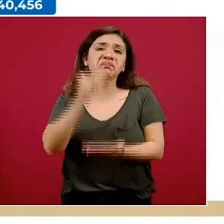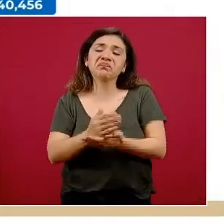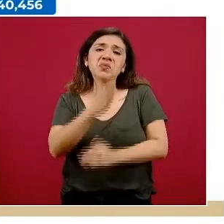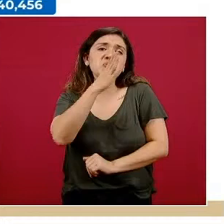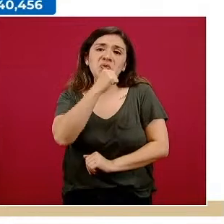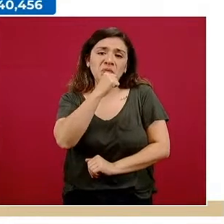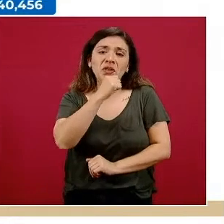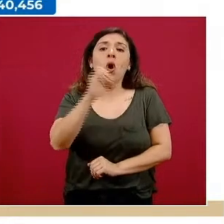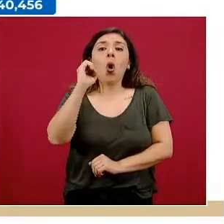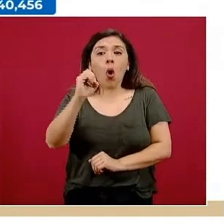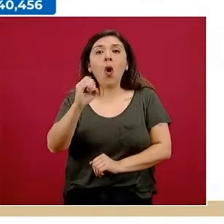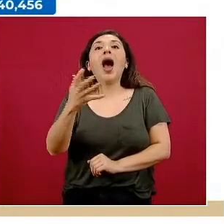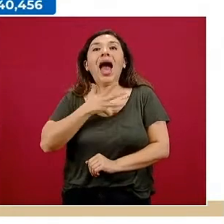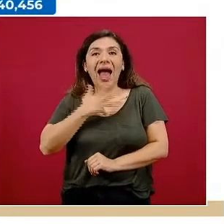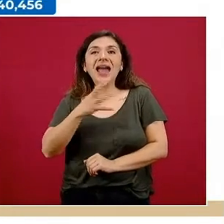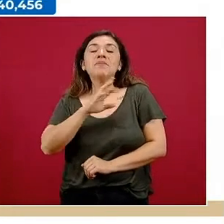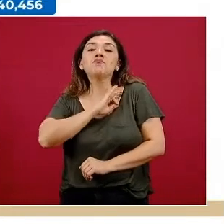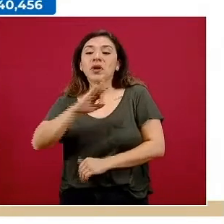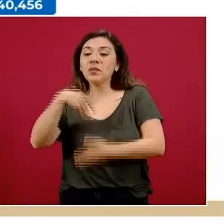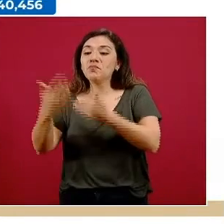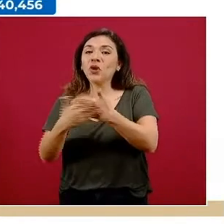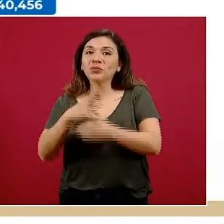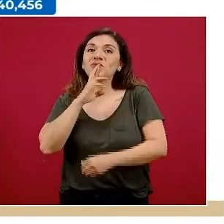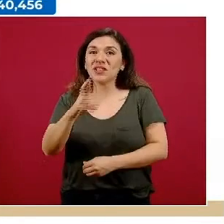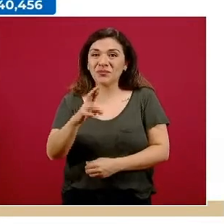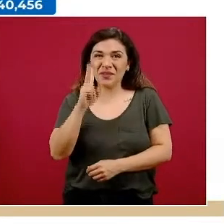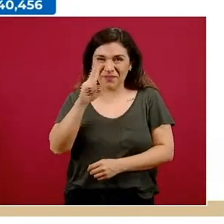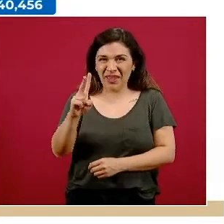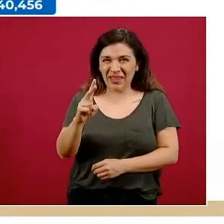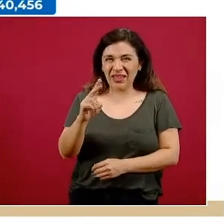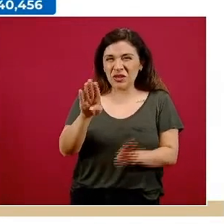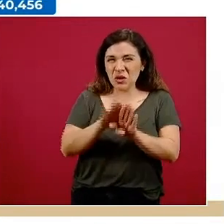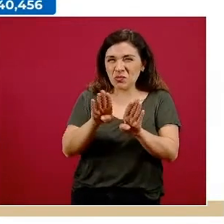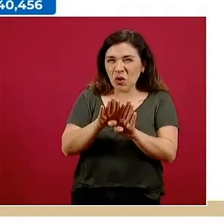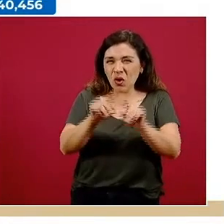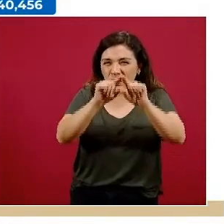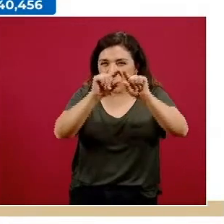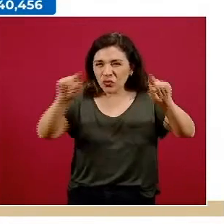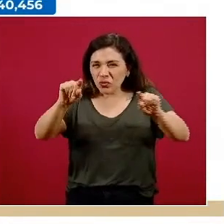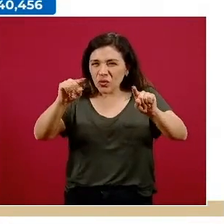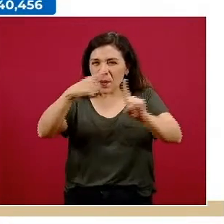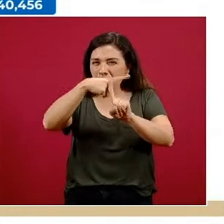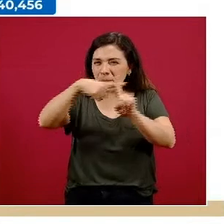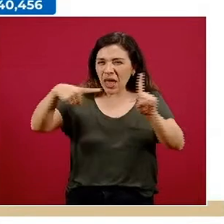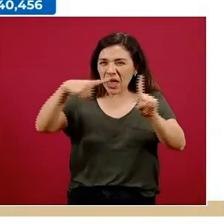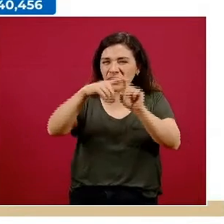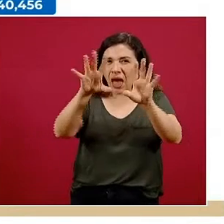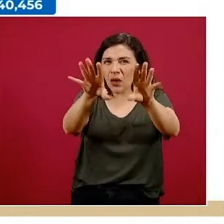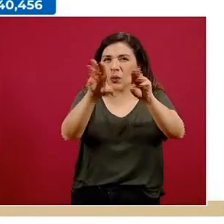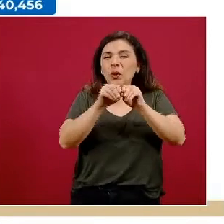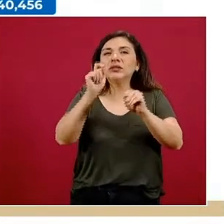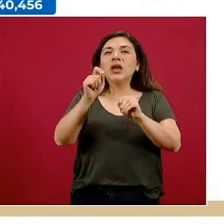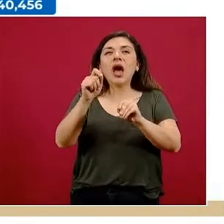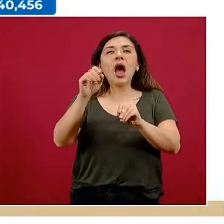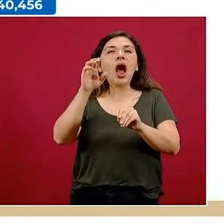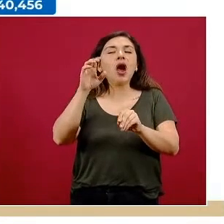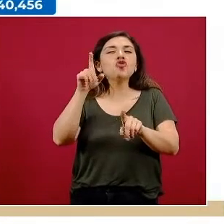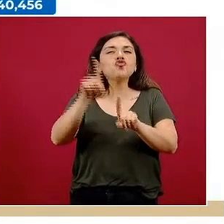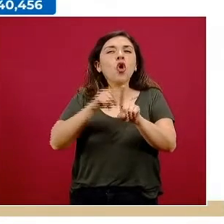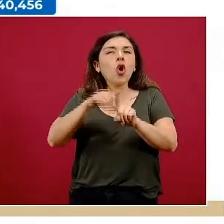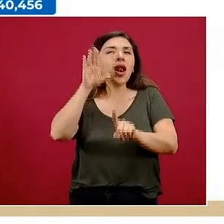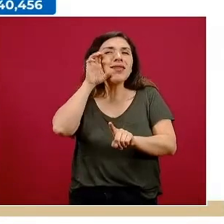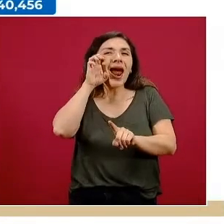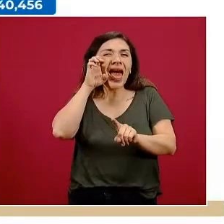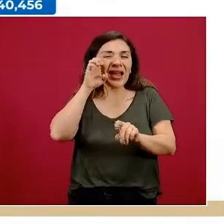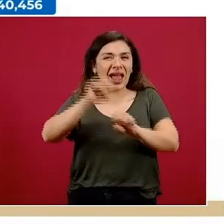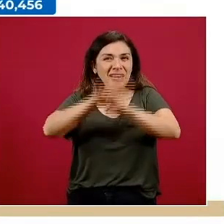con posibilidad de resultado. Es decir, nos quedamos con esa parte media, con esa franja media de la gráfica grande de semanas